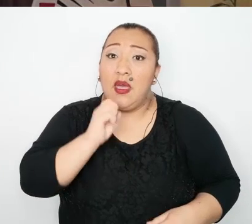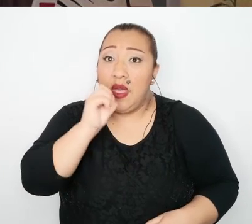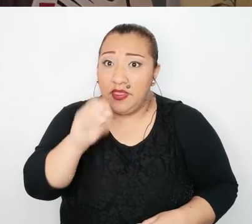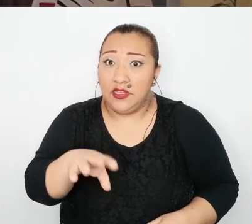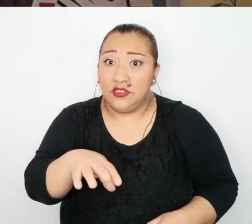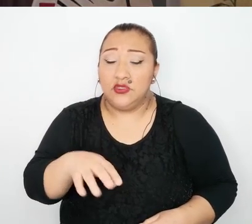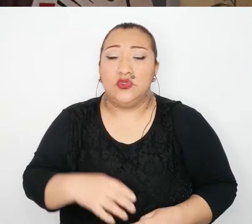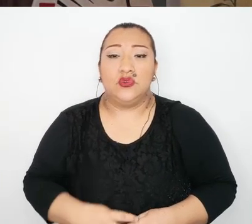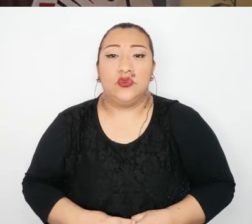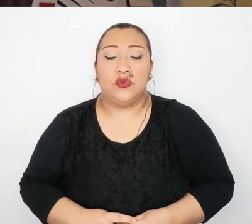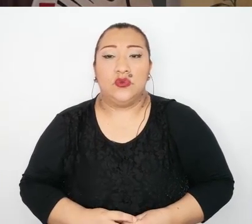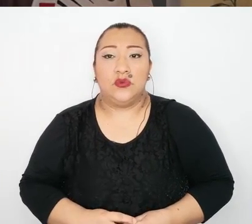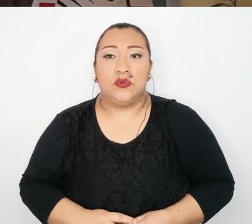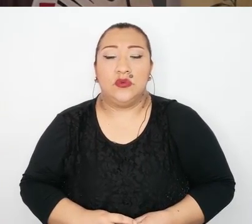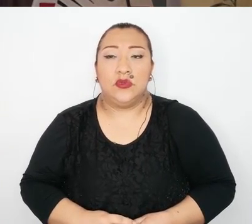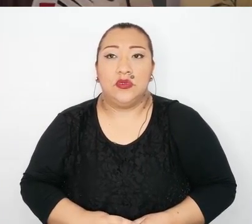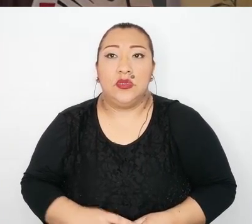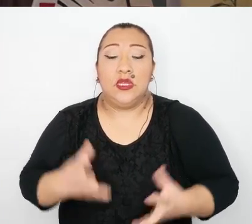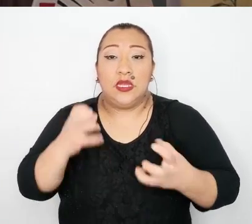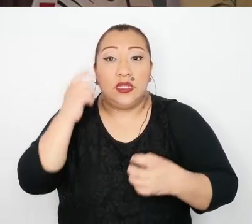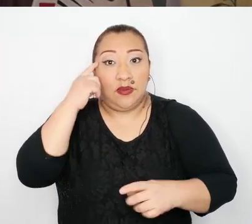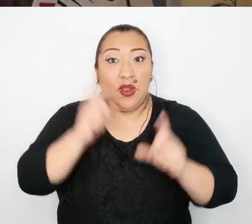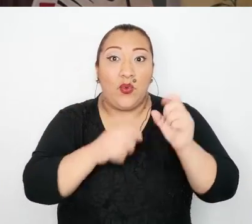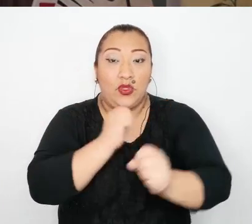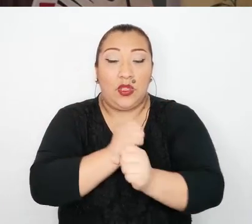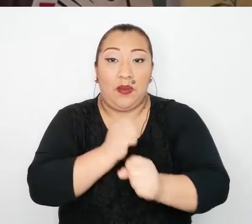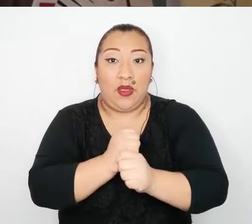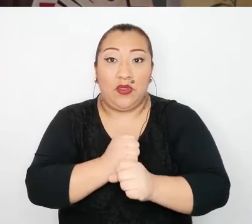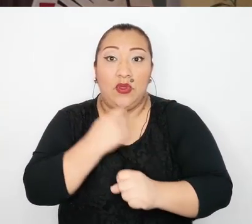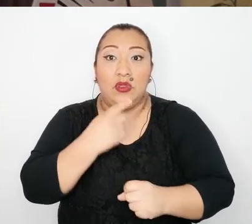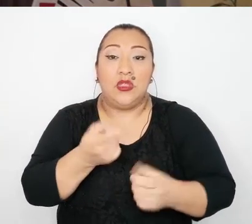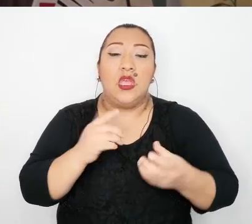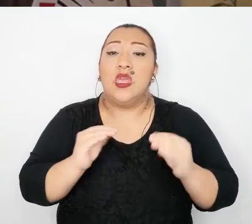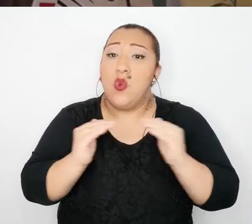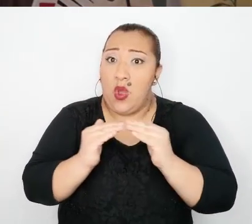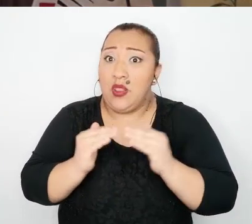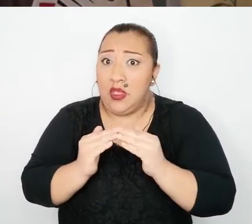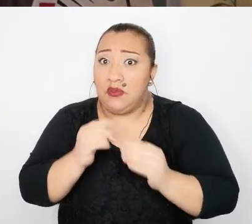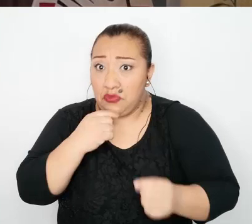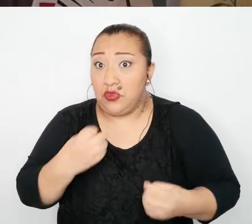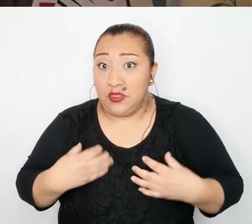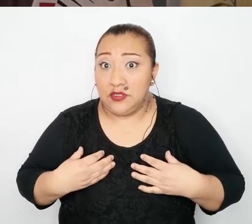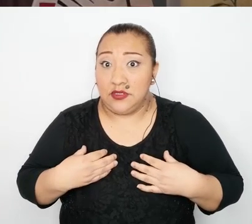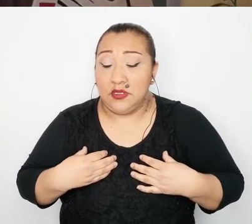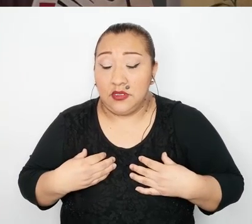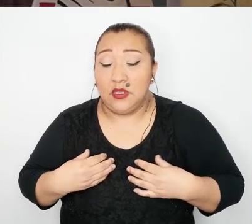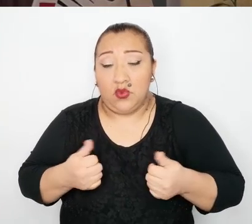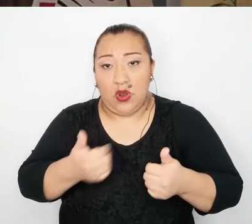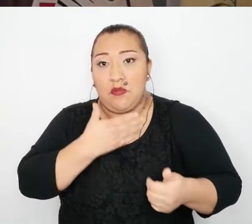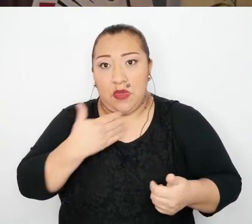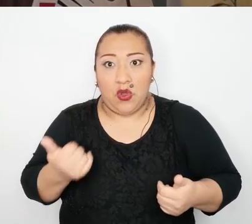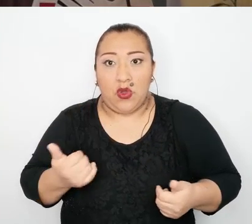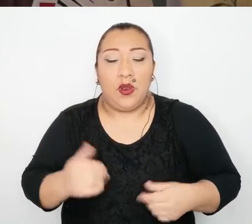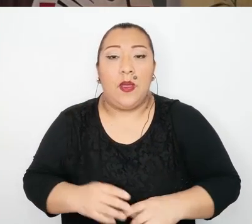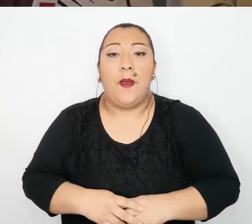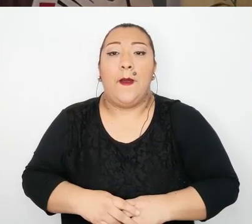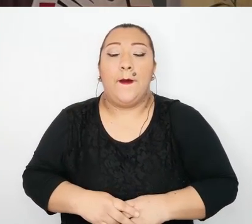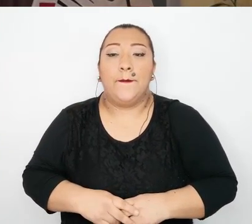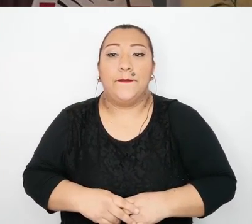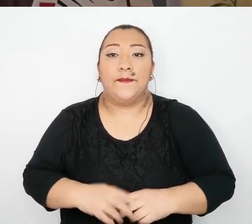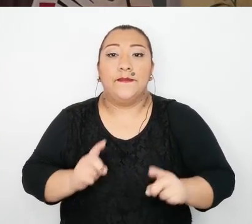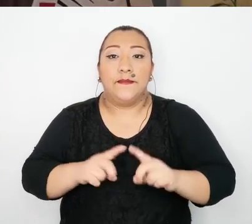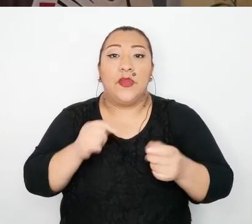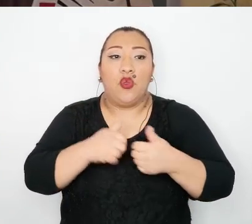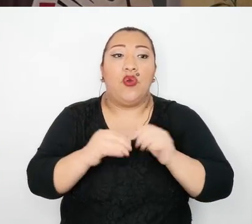que también ha mencionado que tampoco pueden haber funcionarios que no creen en la igualdad, que son misóginos y